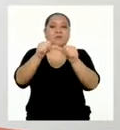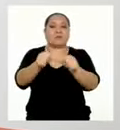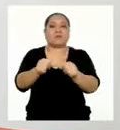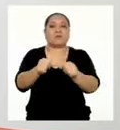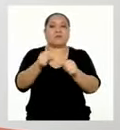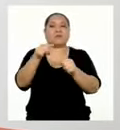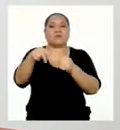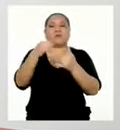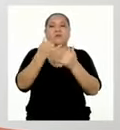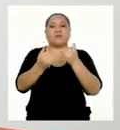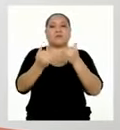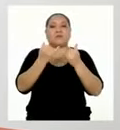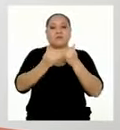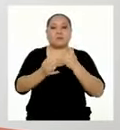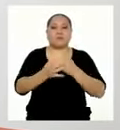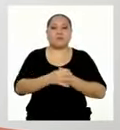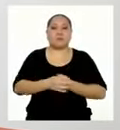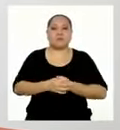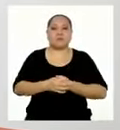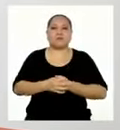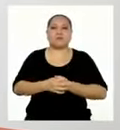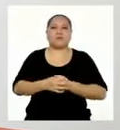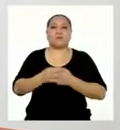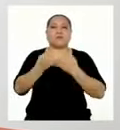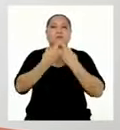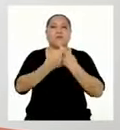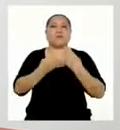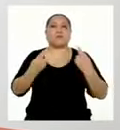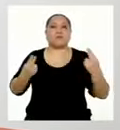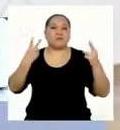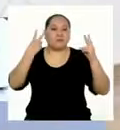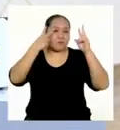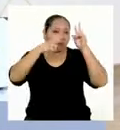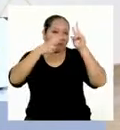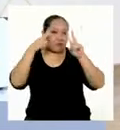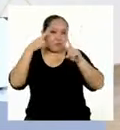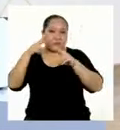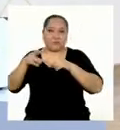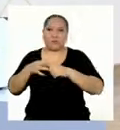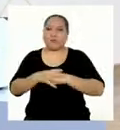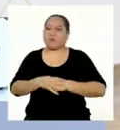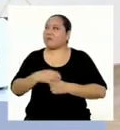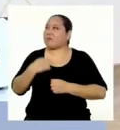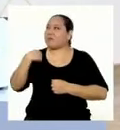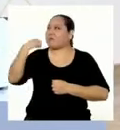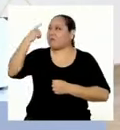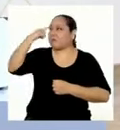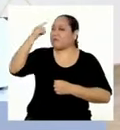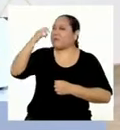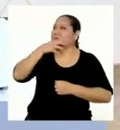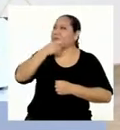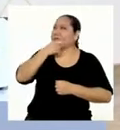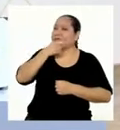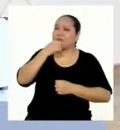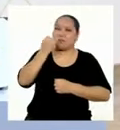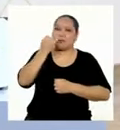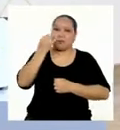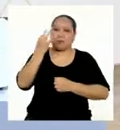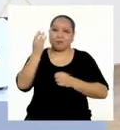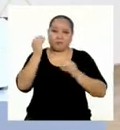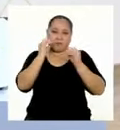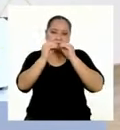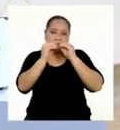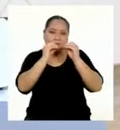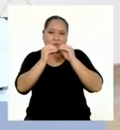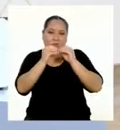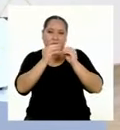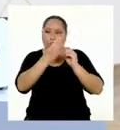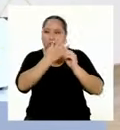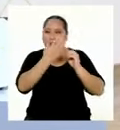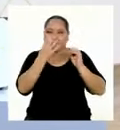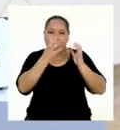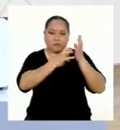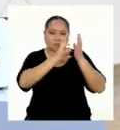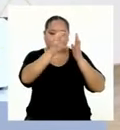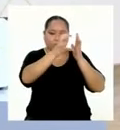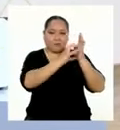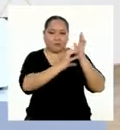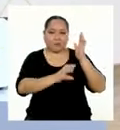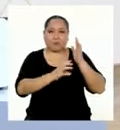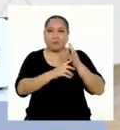continuar con el último, los recursos visuales. Pensé en algunas modificaciones para adecuarlo mejor al